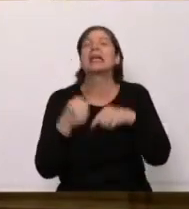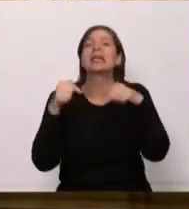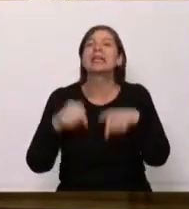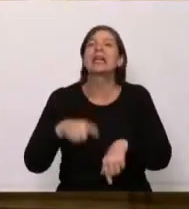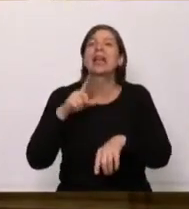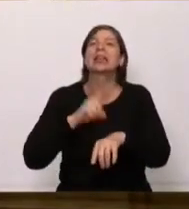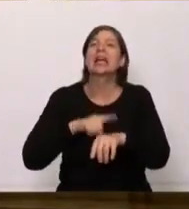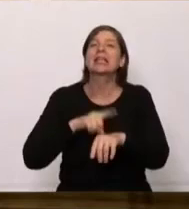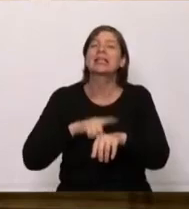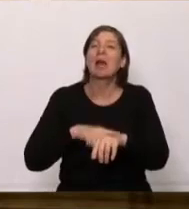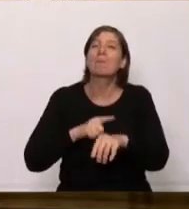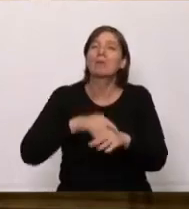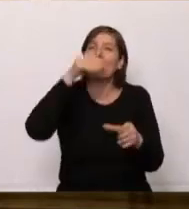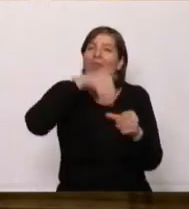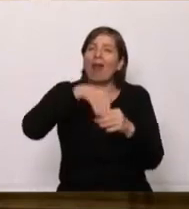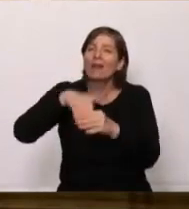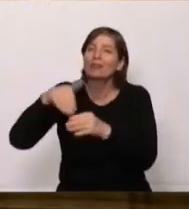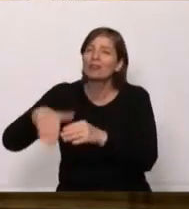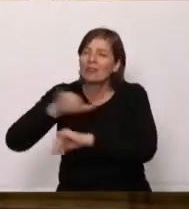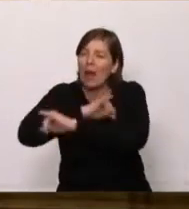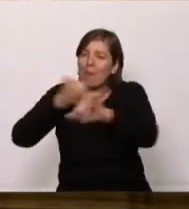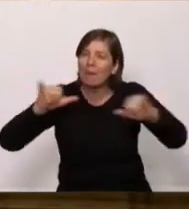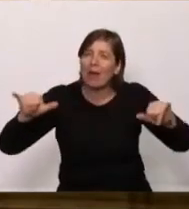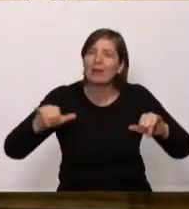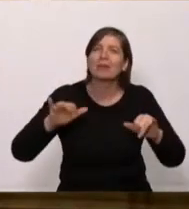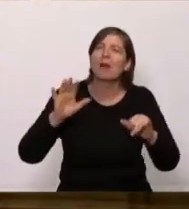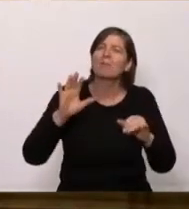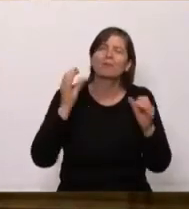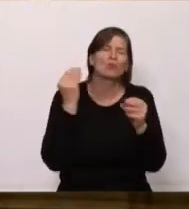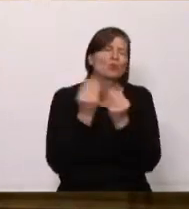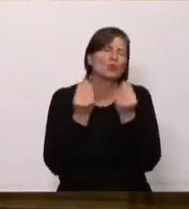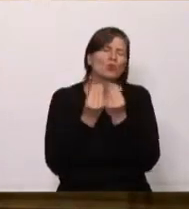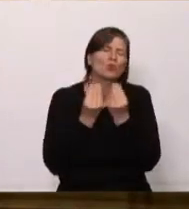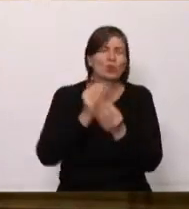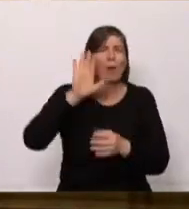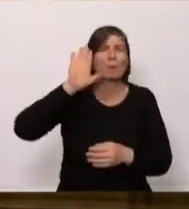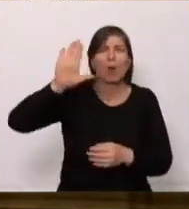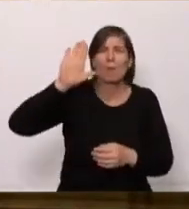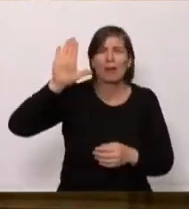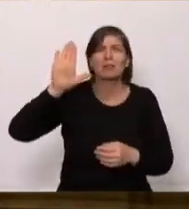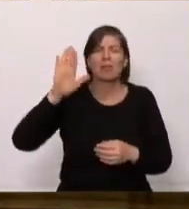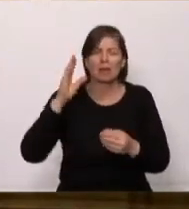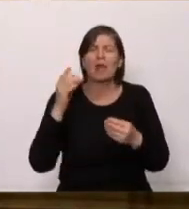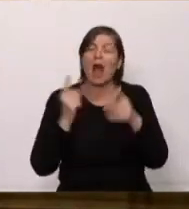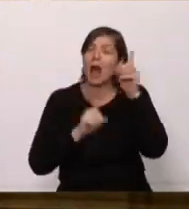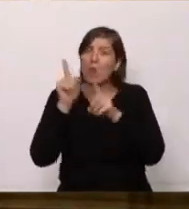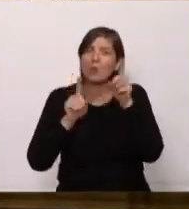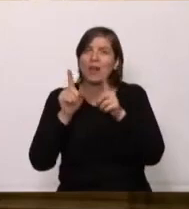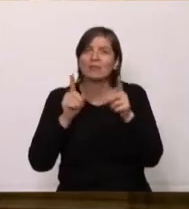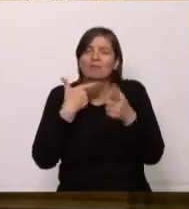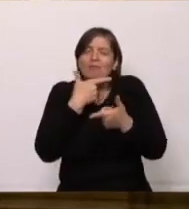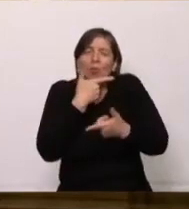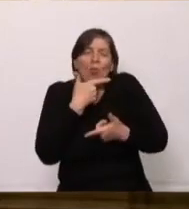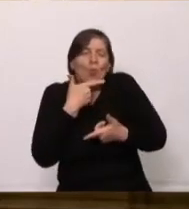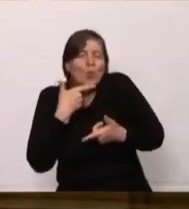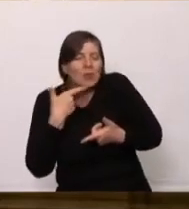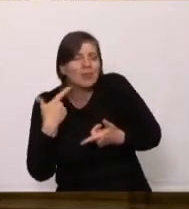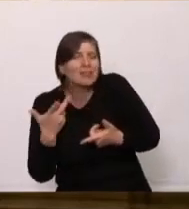En este tiempo también de campaña electoral hemos escuchado un montón de promesas. Algunas nos han endulzado el oído.